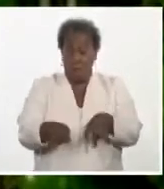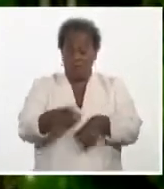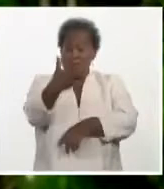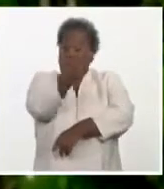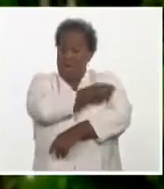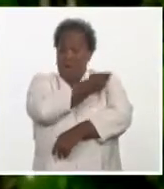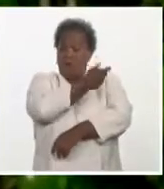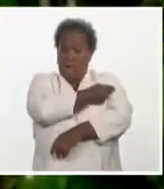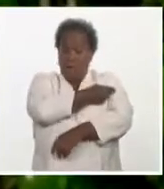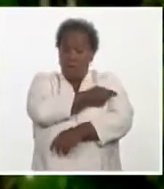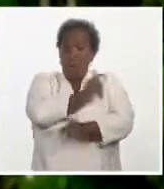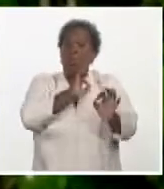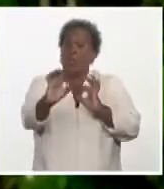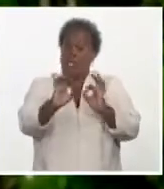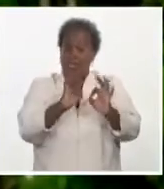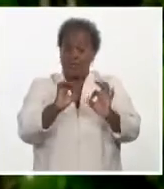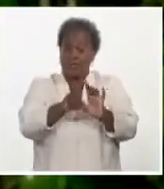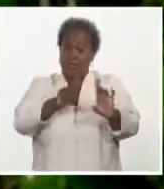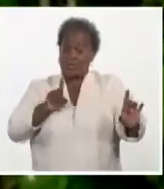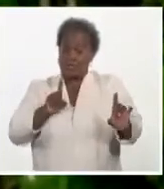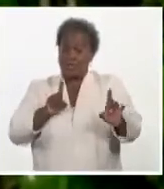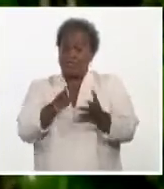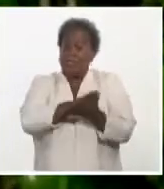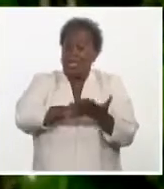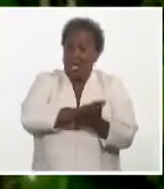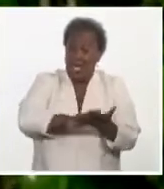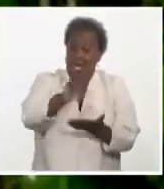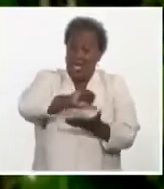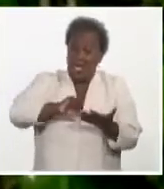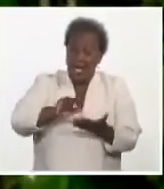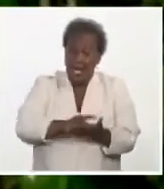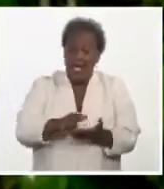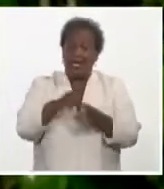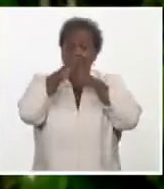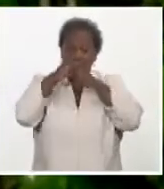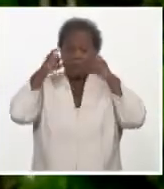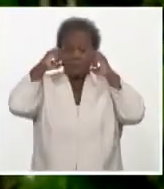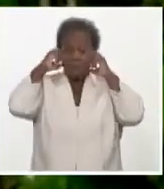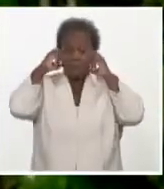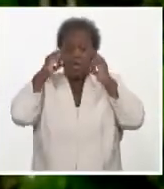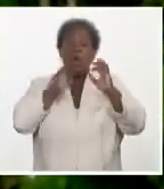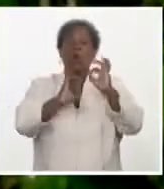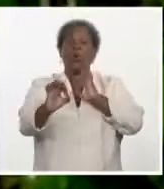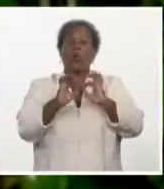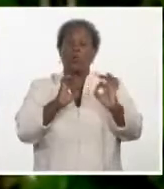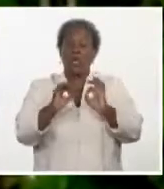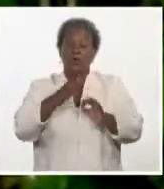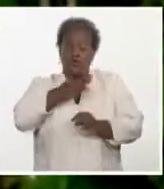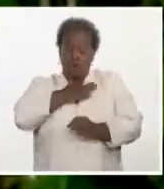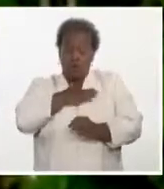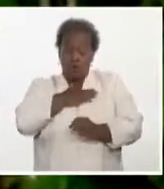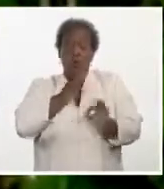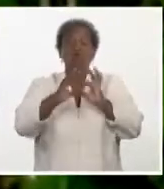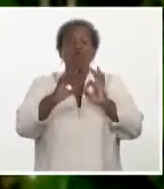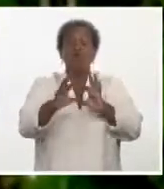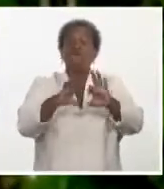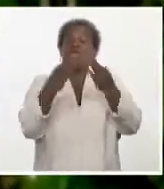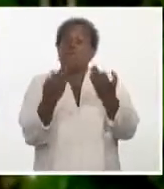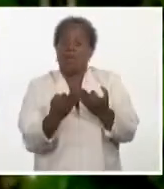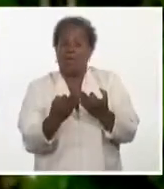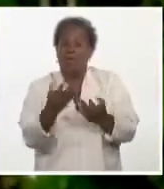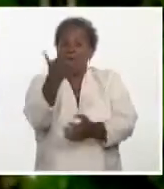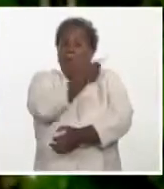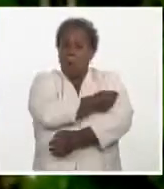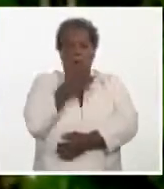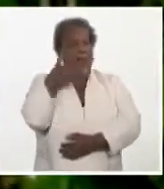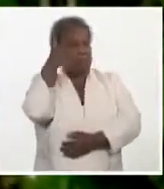hay que seguirse cuidando. La palabra de orden es seguirse cuidando, cuidarnos nosotros, cuidar la familia. La vacuna,